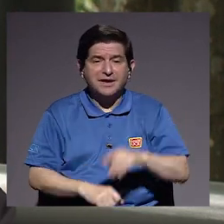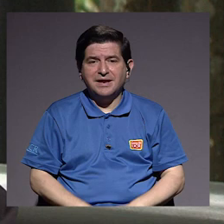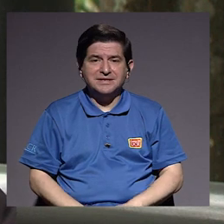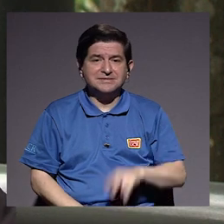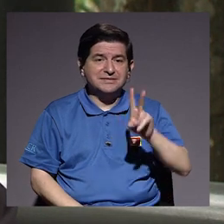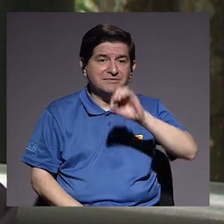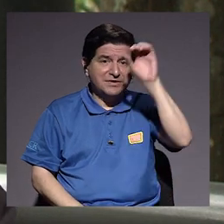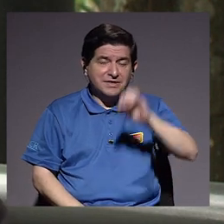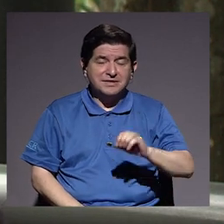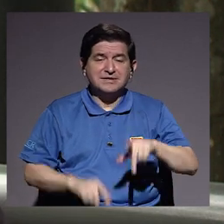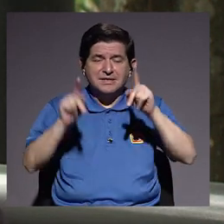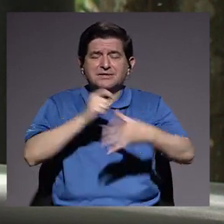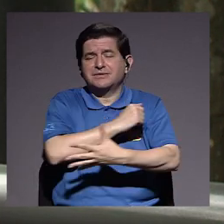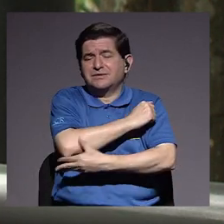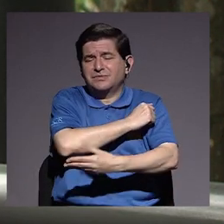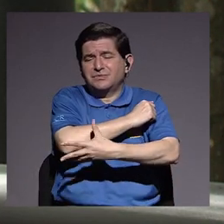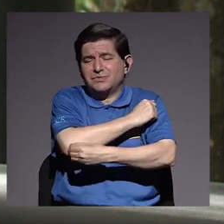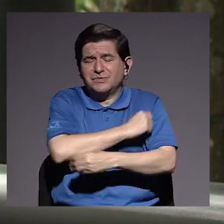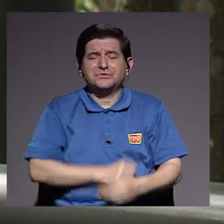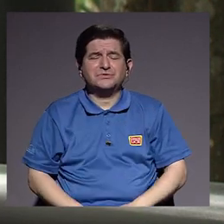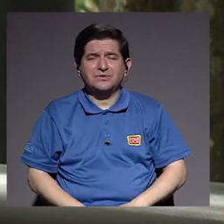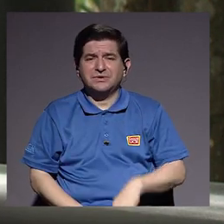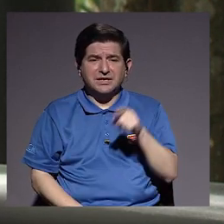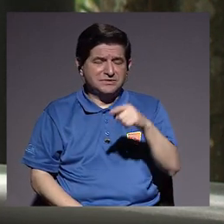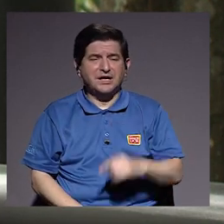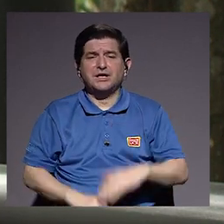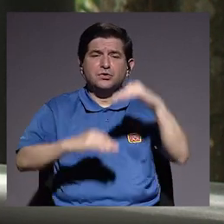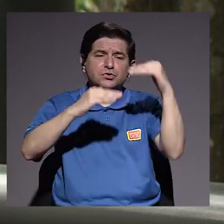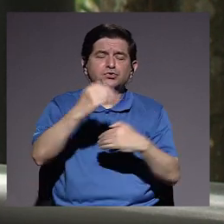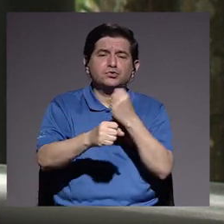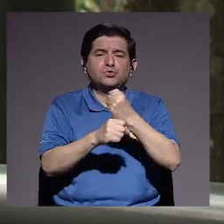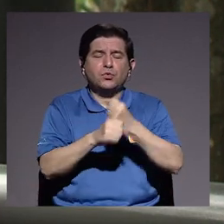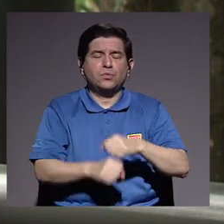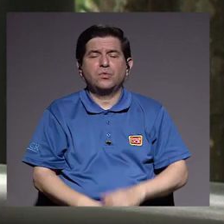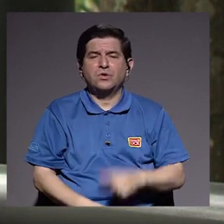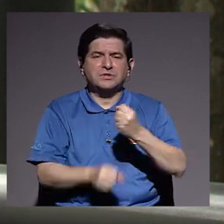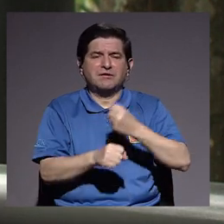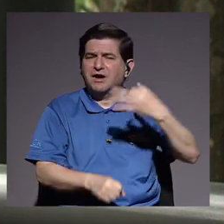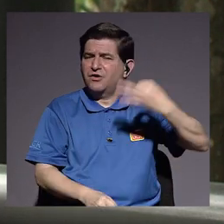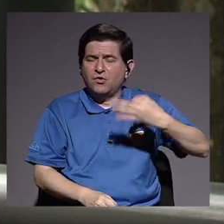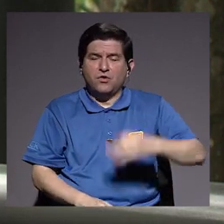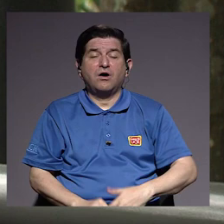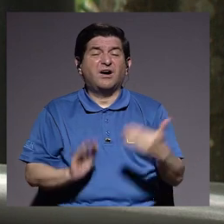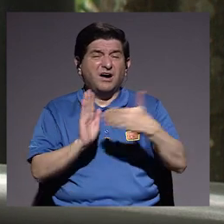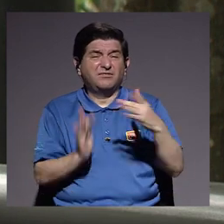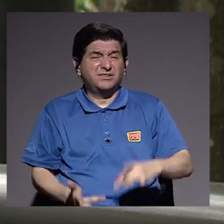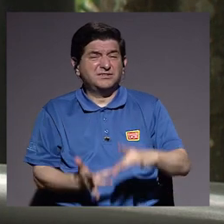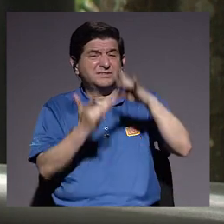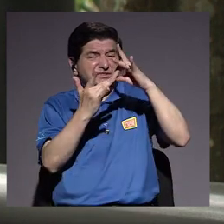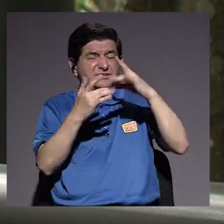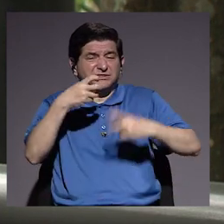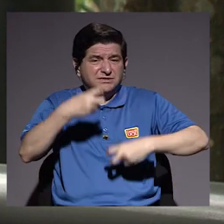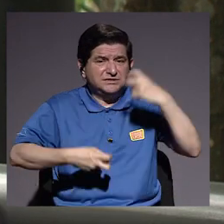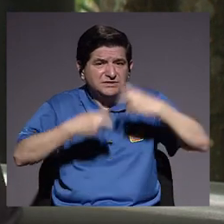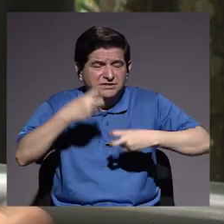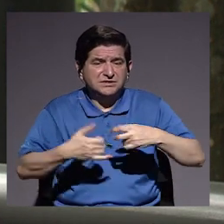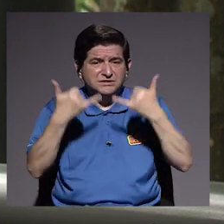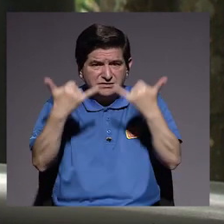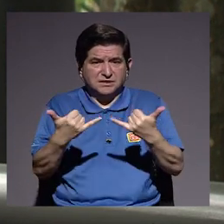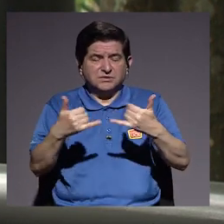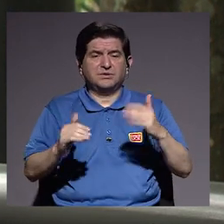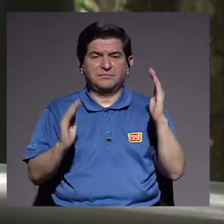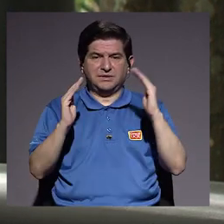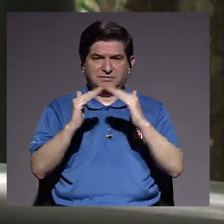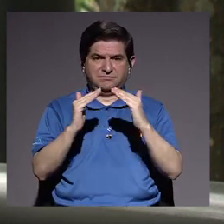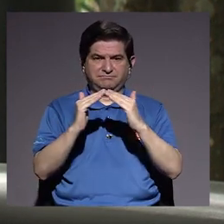personas informales, de personas subempleadas, las que sufren más a fondo las crisis que vivimos, ¿verdad? Y en este caso el Estado